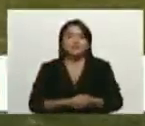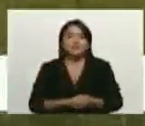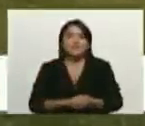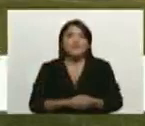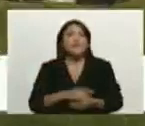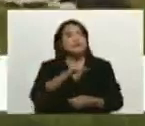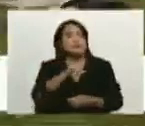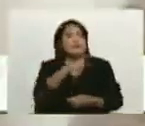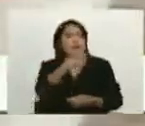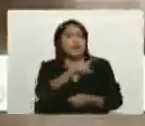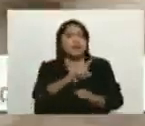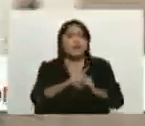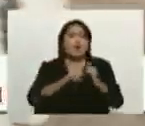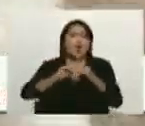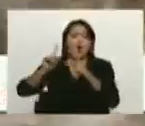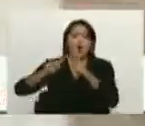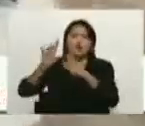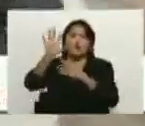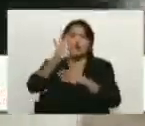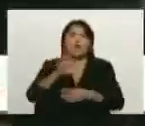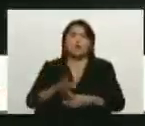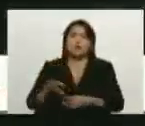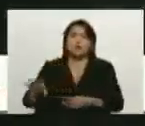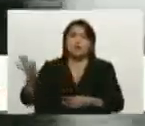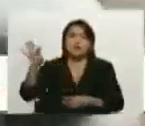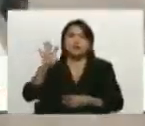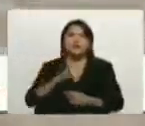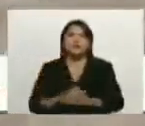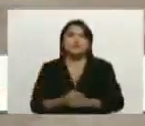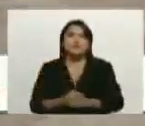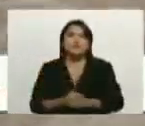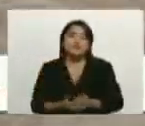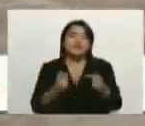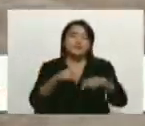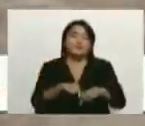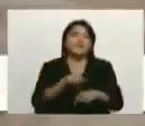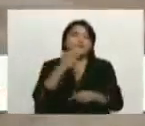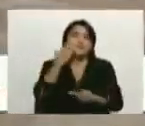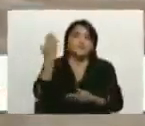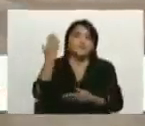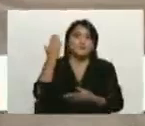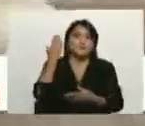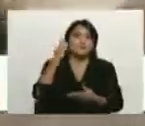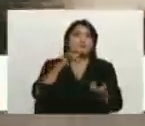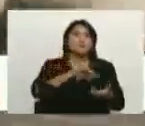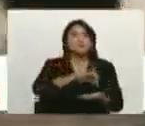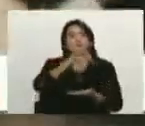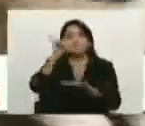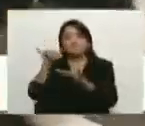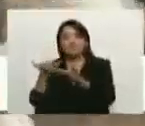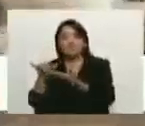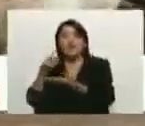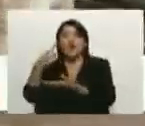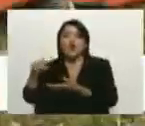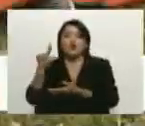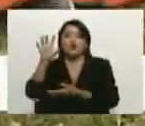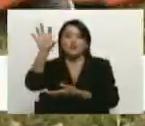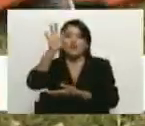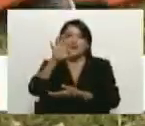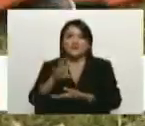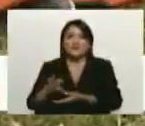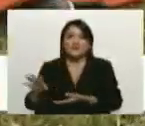distintas partes del mundo, pues varios ejemplares han salido de este criadero para otras naciones. Nos está